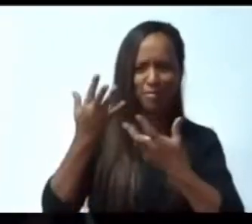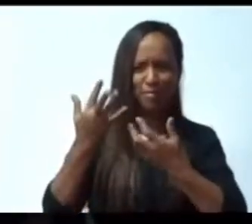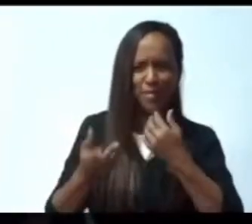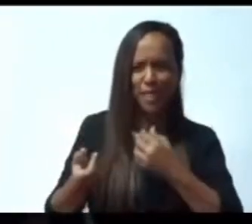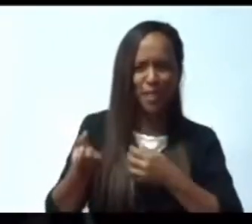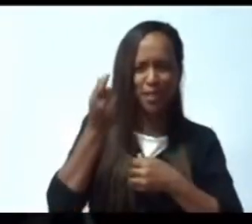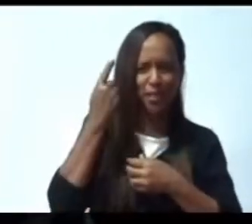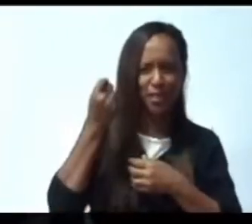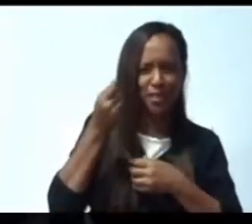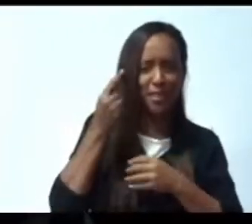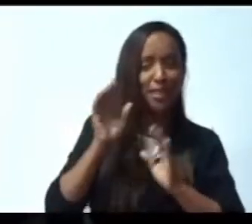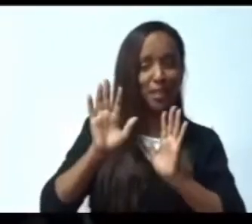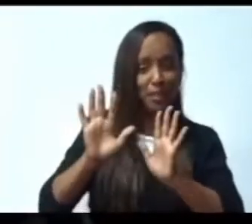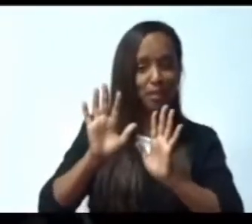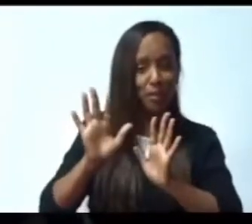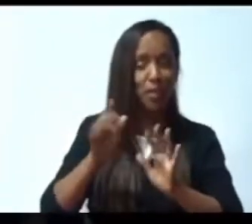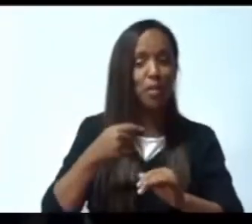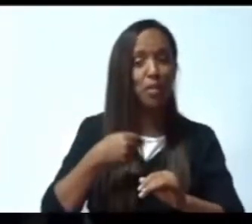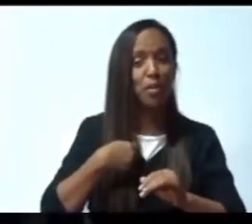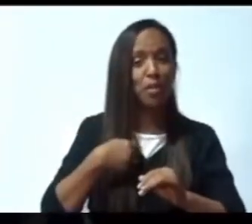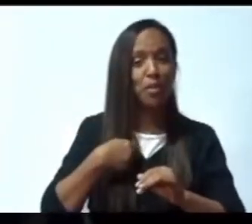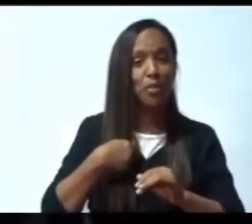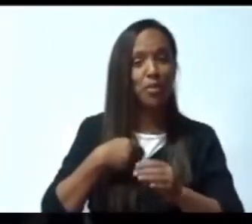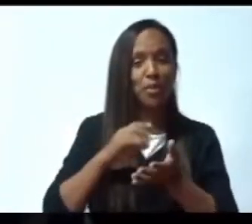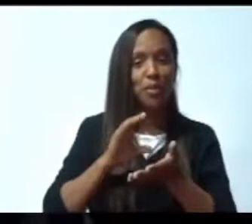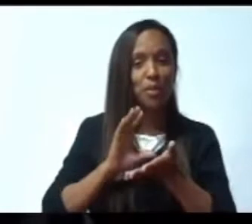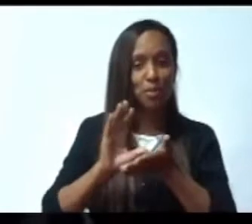bueno no la voy a retirar